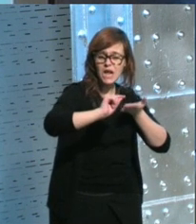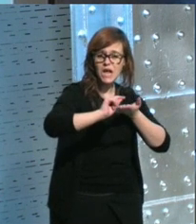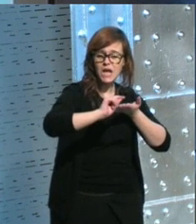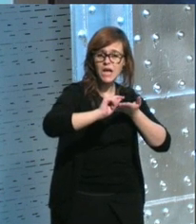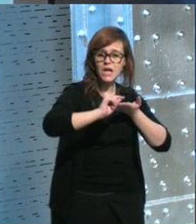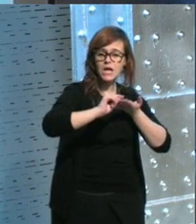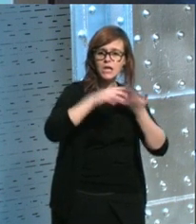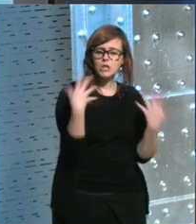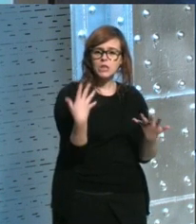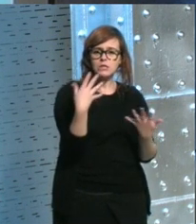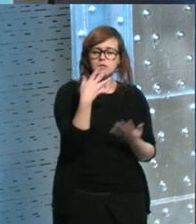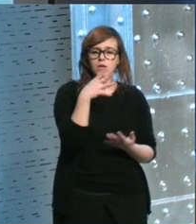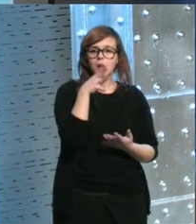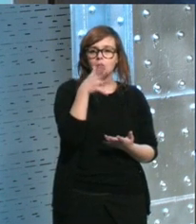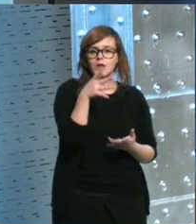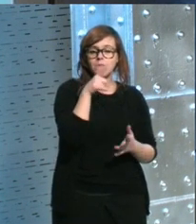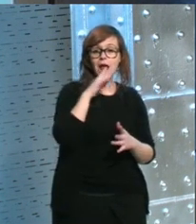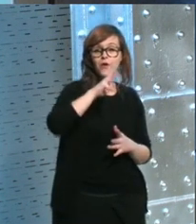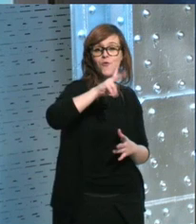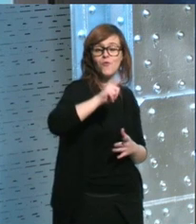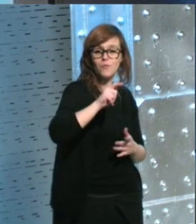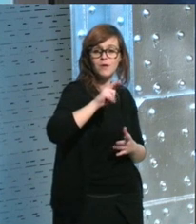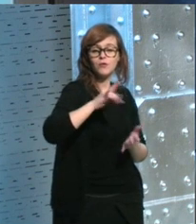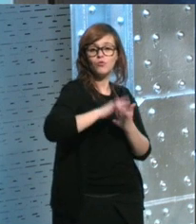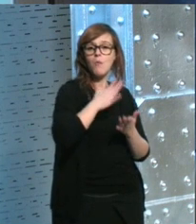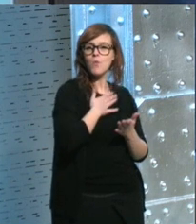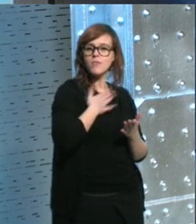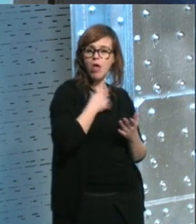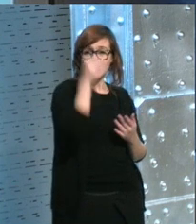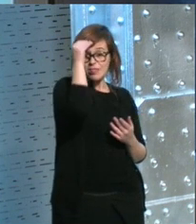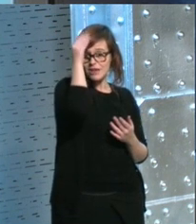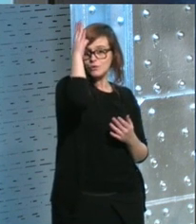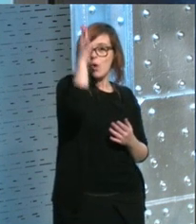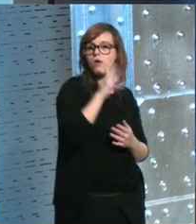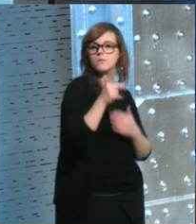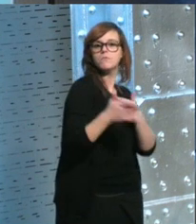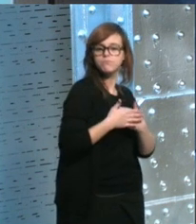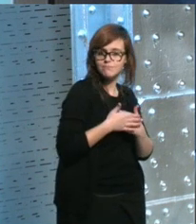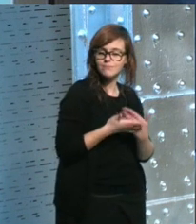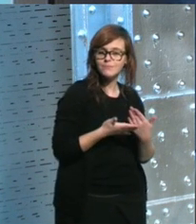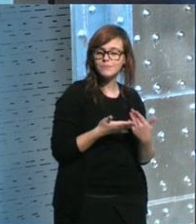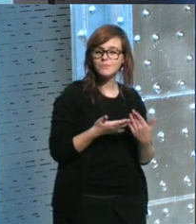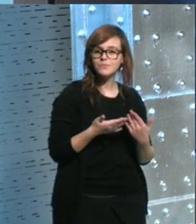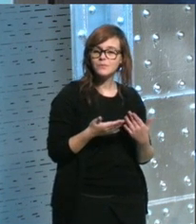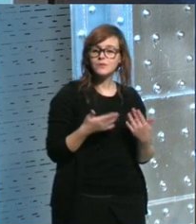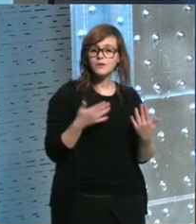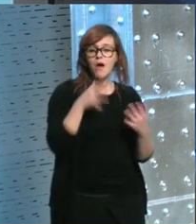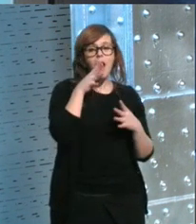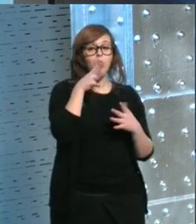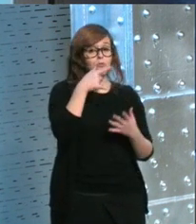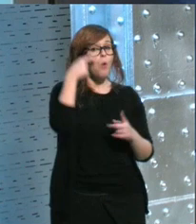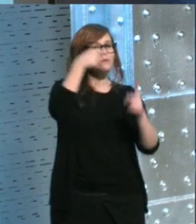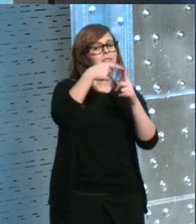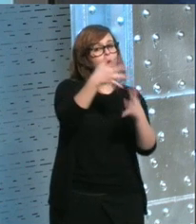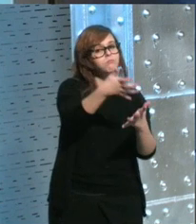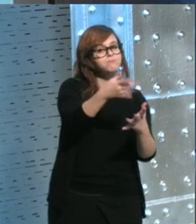Está encerrada para que no se le robe su propiedad intelectual, con lo cual piensa ganar dinero. Con